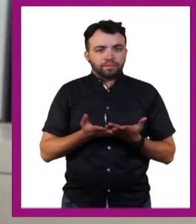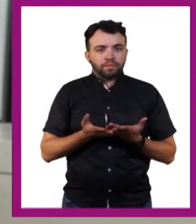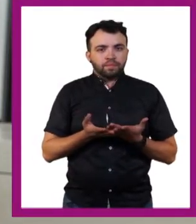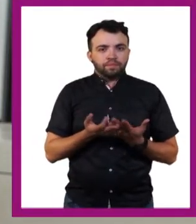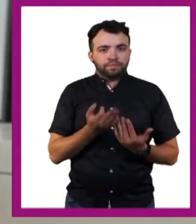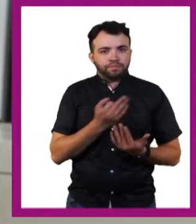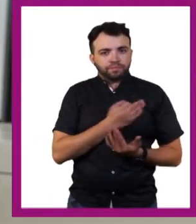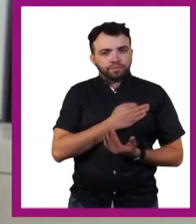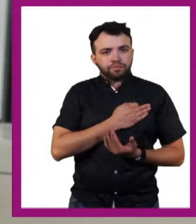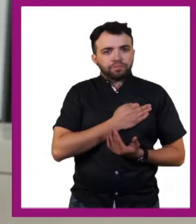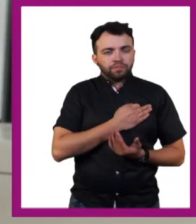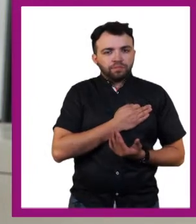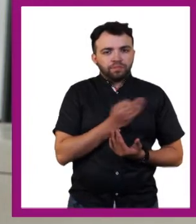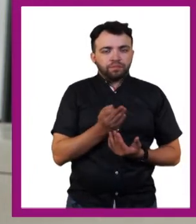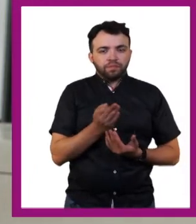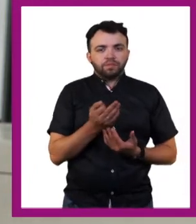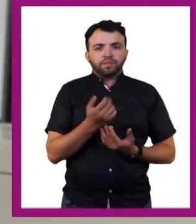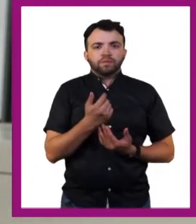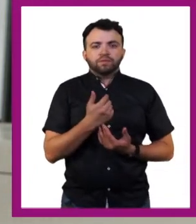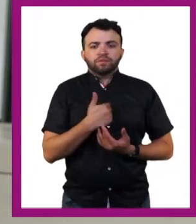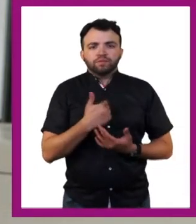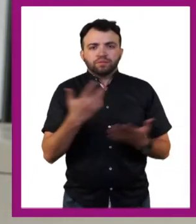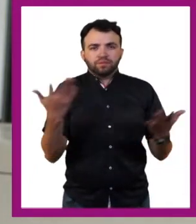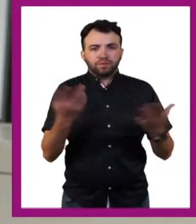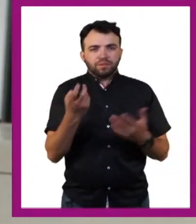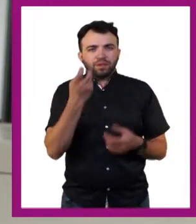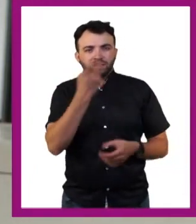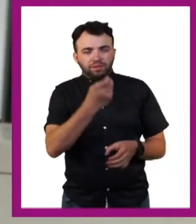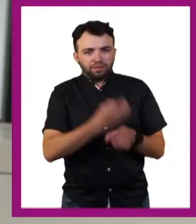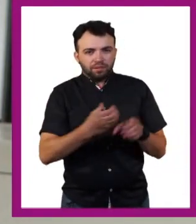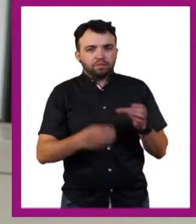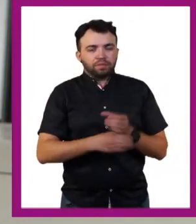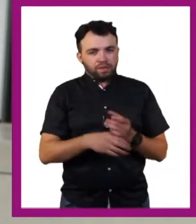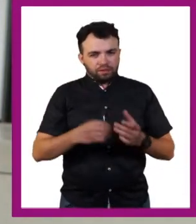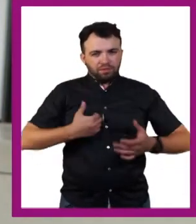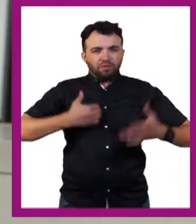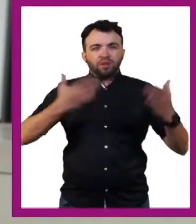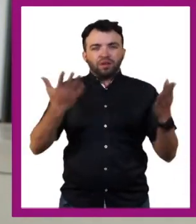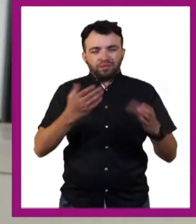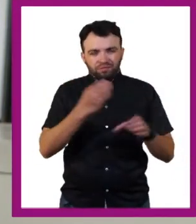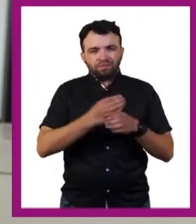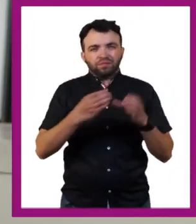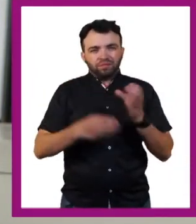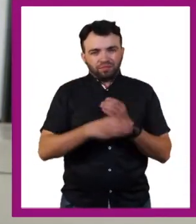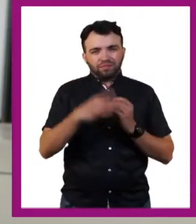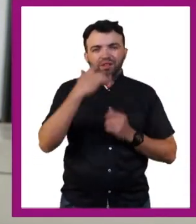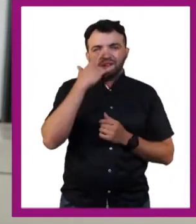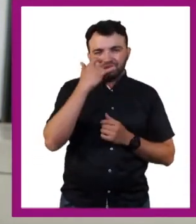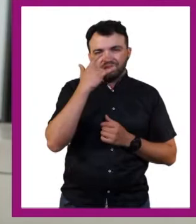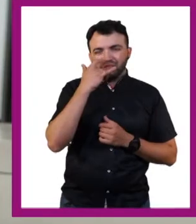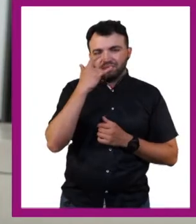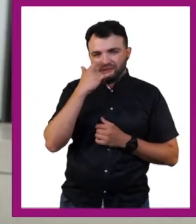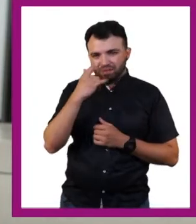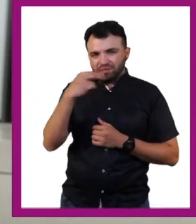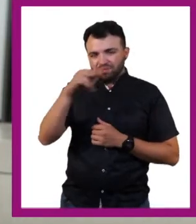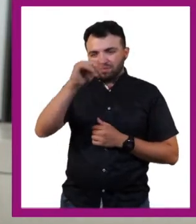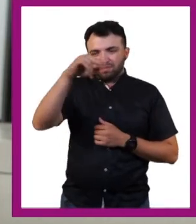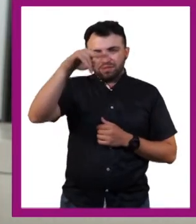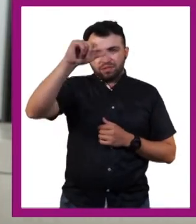Bueno, yo no hacía mucho este tipo de cosas. Sí hacía cosas como medio raras cuando hacía análogo.